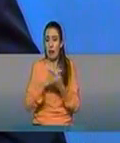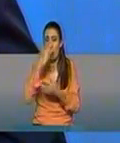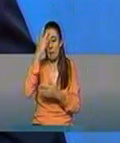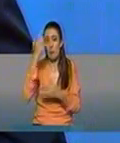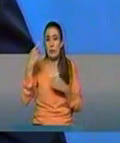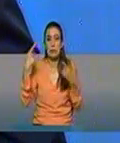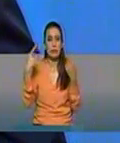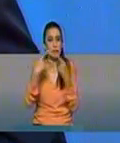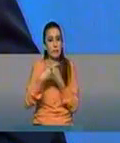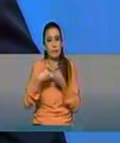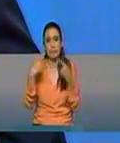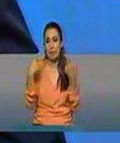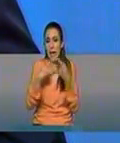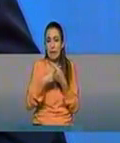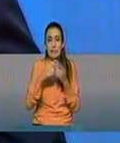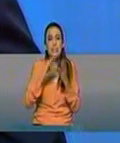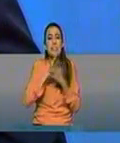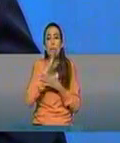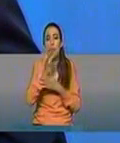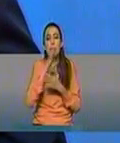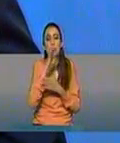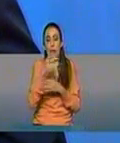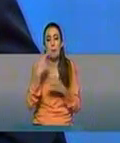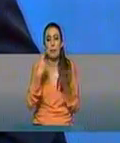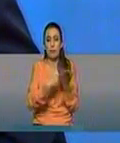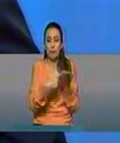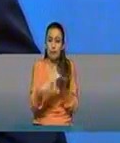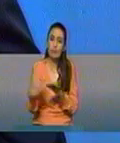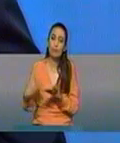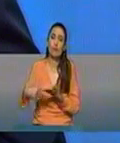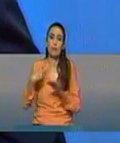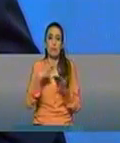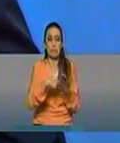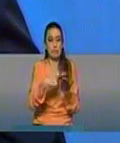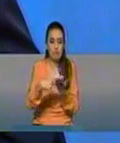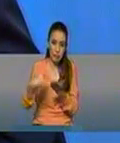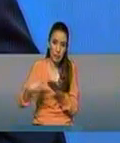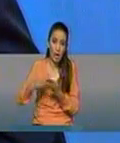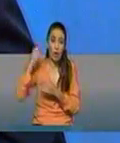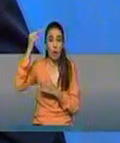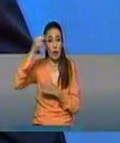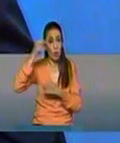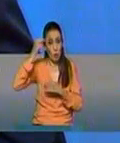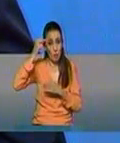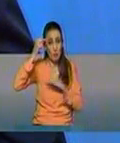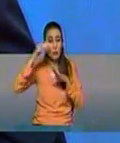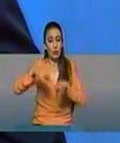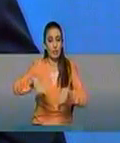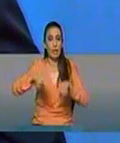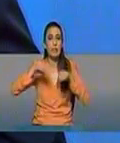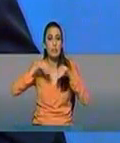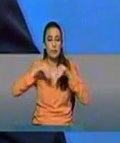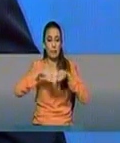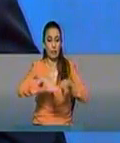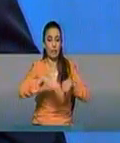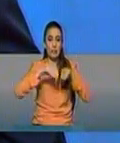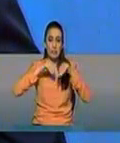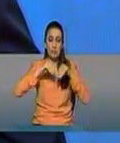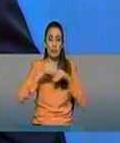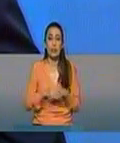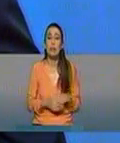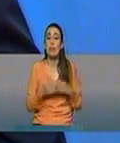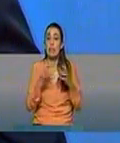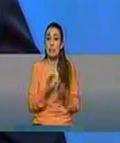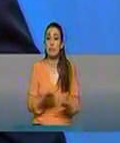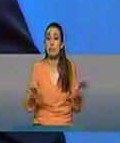con el gobierno de la aceptación de este gremio. de esta actividad económica que se ha creado en el Ecuador y que creo que